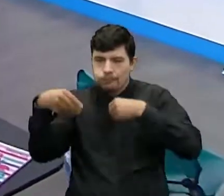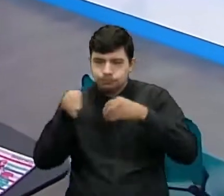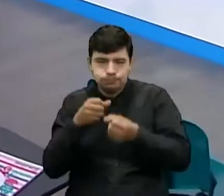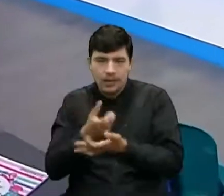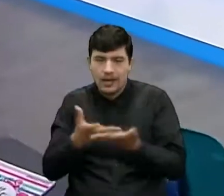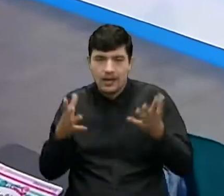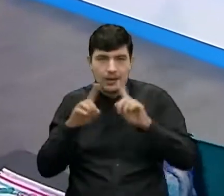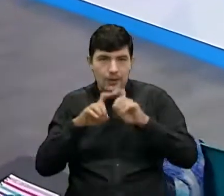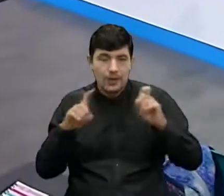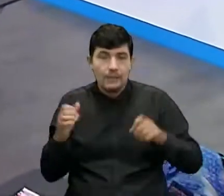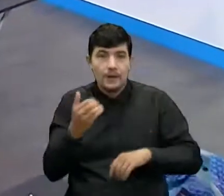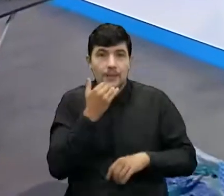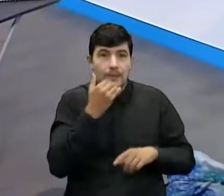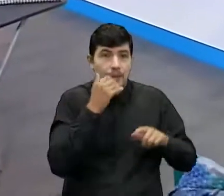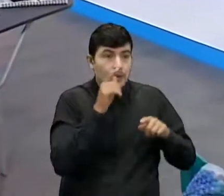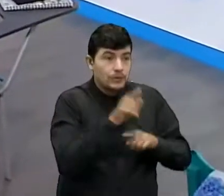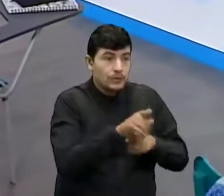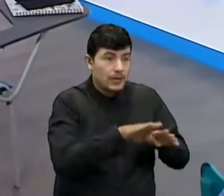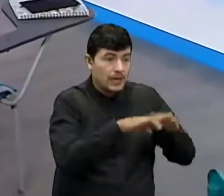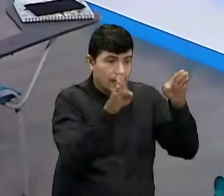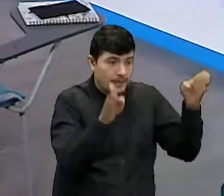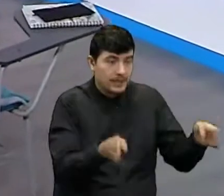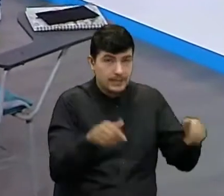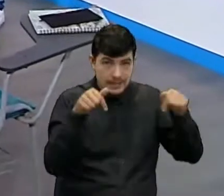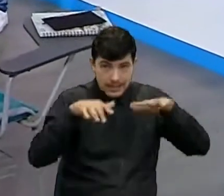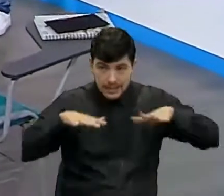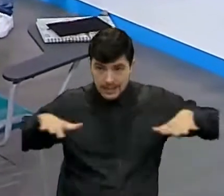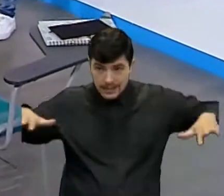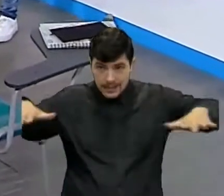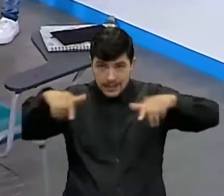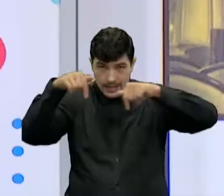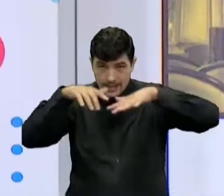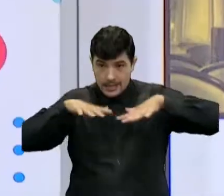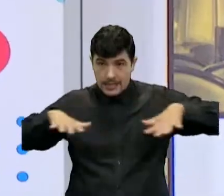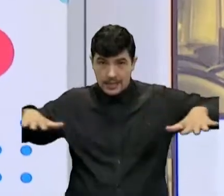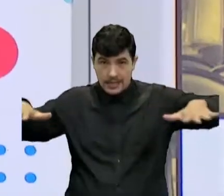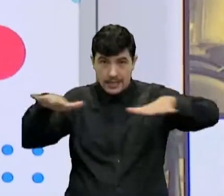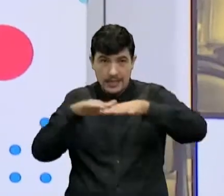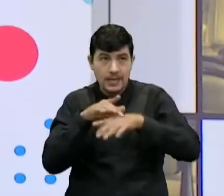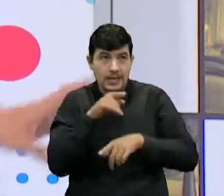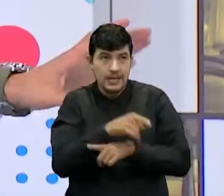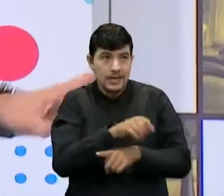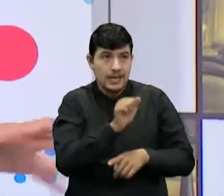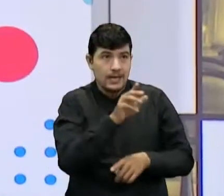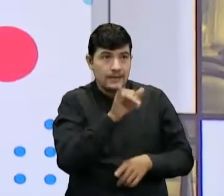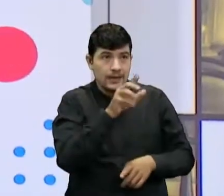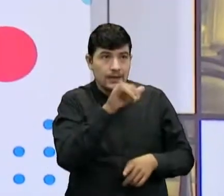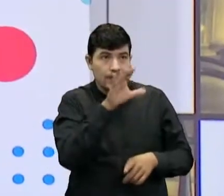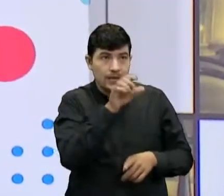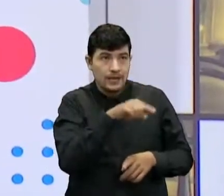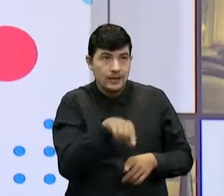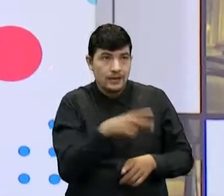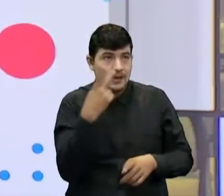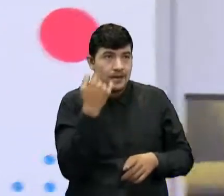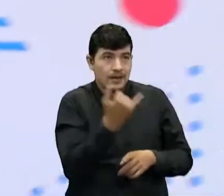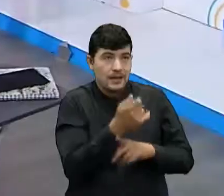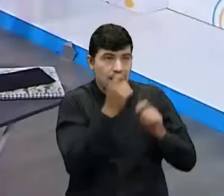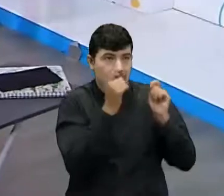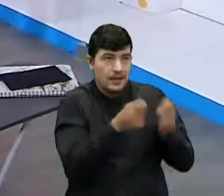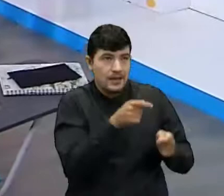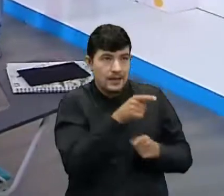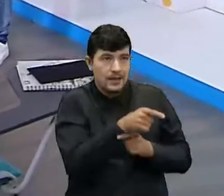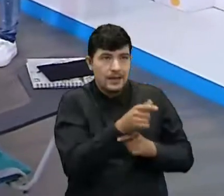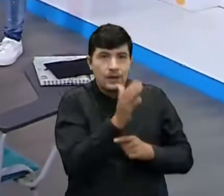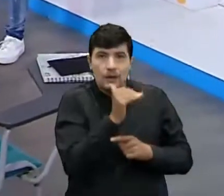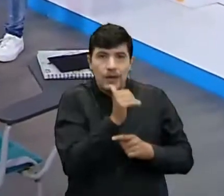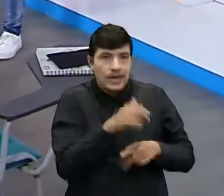eso Si pudiéramos decir que la mesa puede ser, en este ambiente artificial Puede ser ese abiótico Bueno, ese igual, no